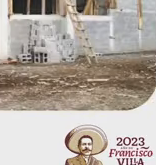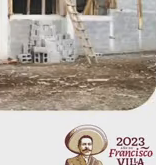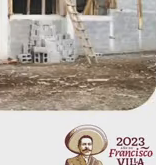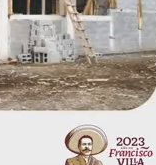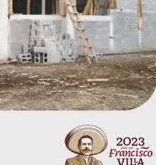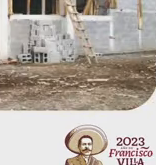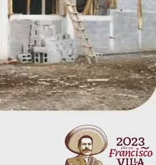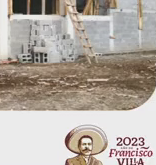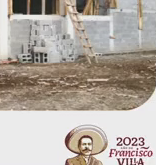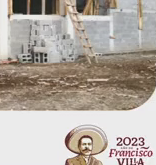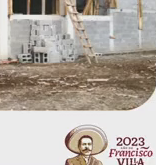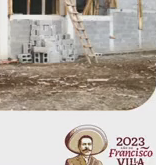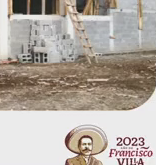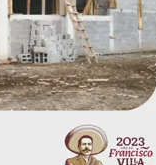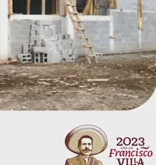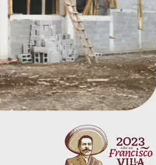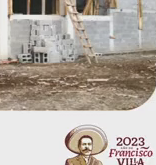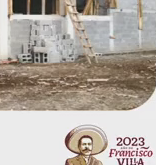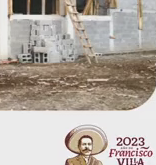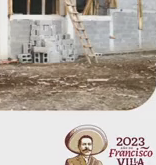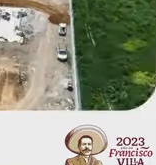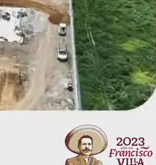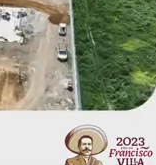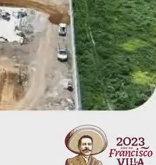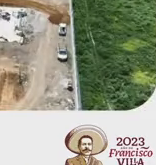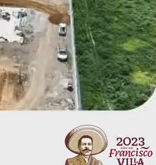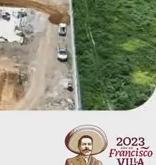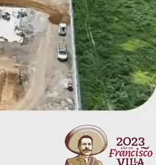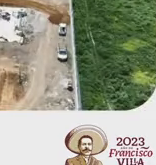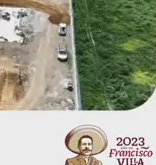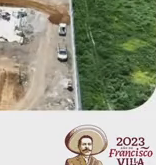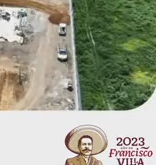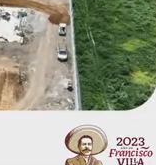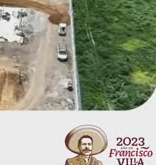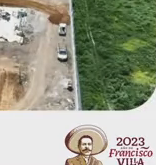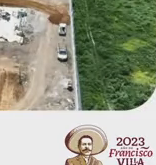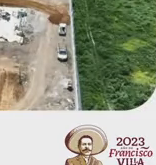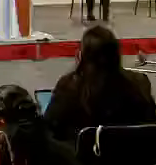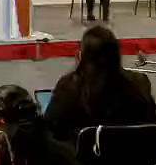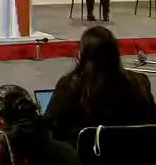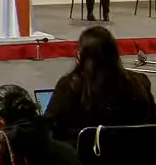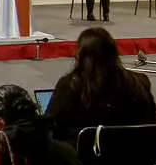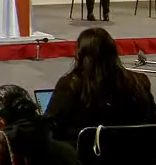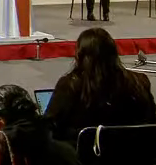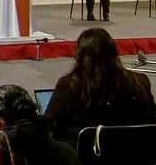terminar, y 155 que iniciaremos en este 2023.